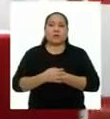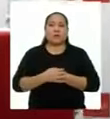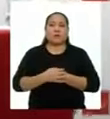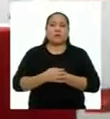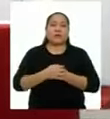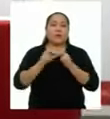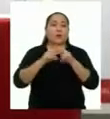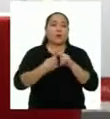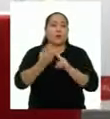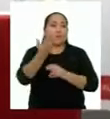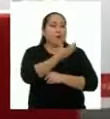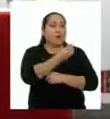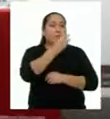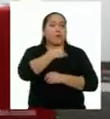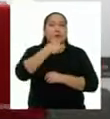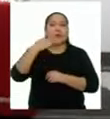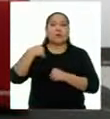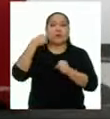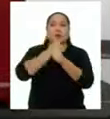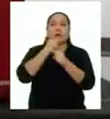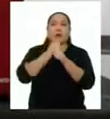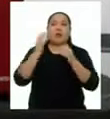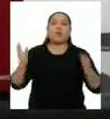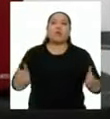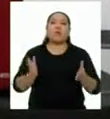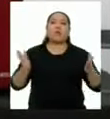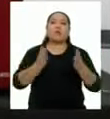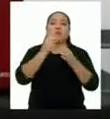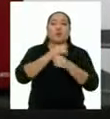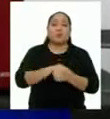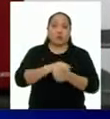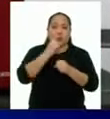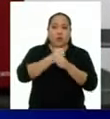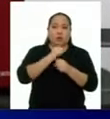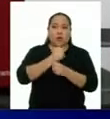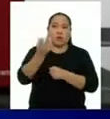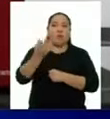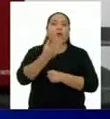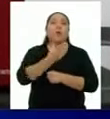al ministro de Trabajo y Promoción del Empleo, el ministro Javier Palacios.